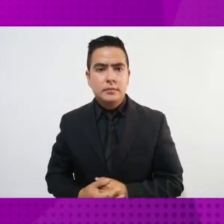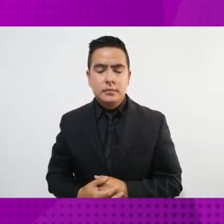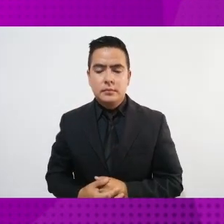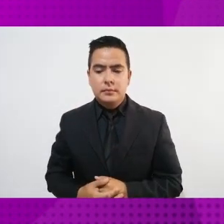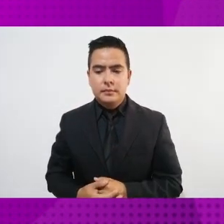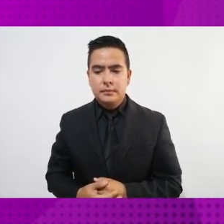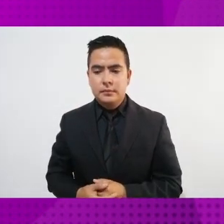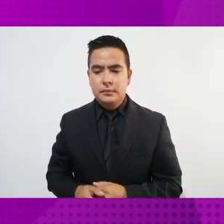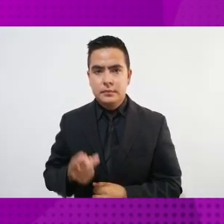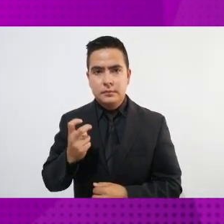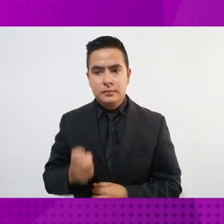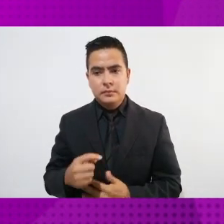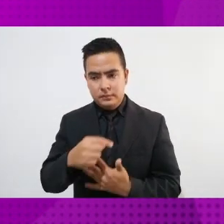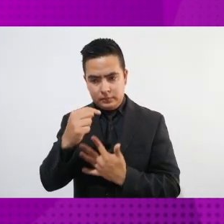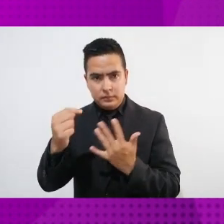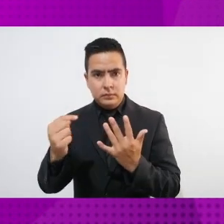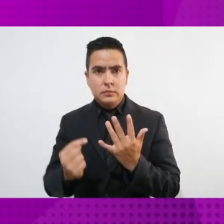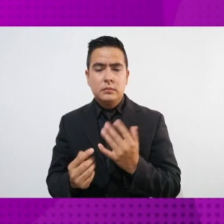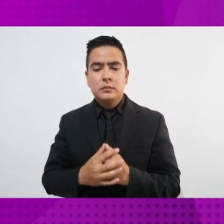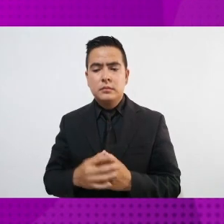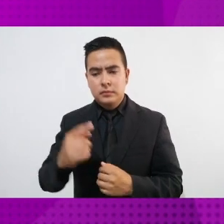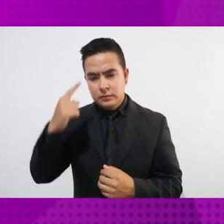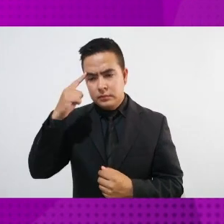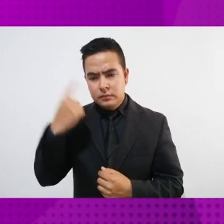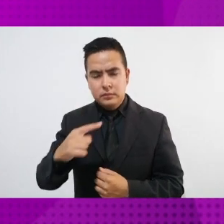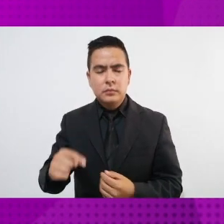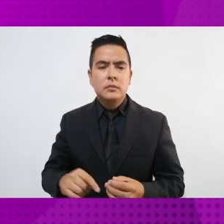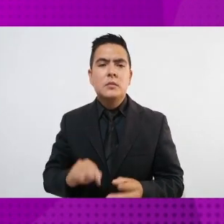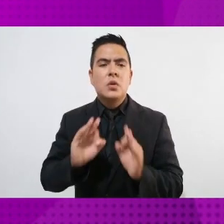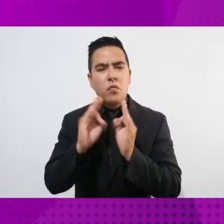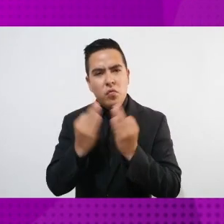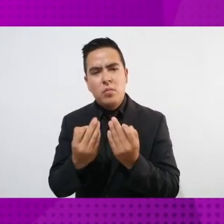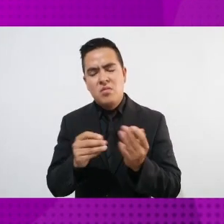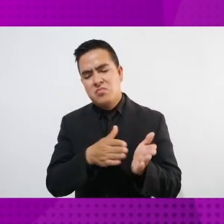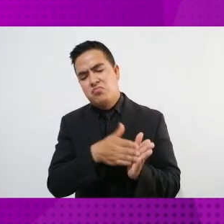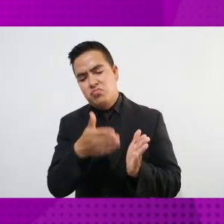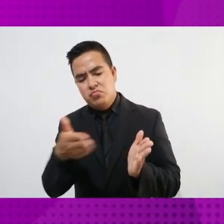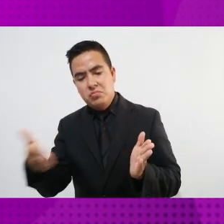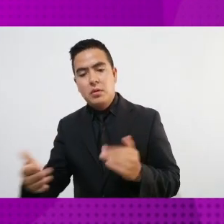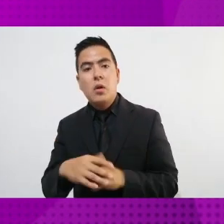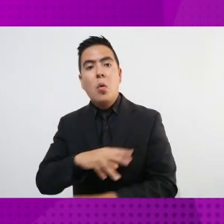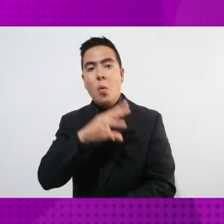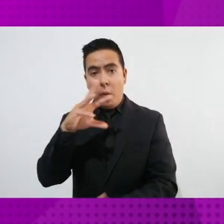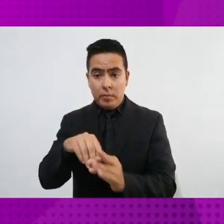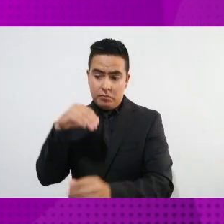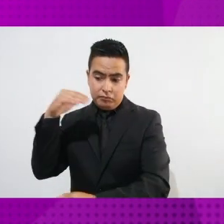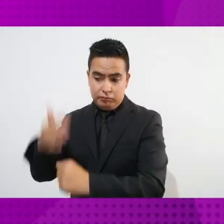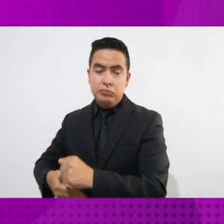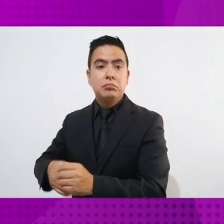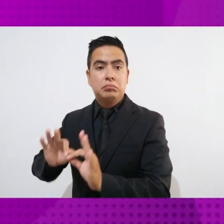que implementar necesariamente maneras, formas, procedimientos que permitan cumplir el